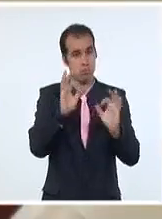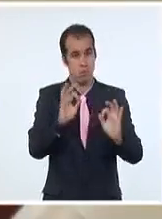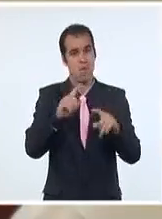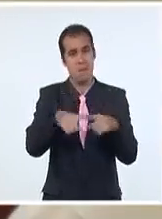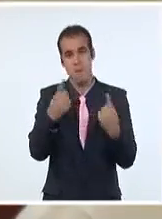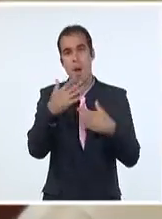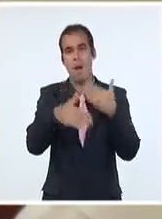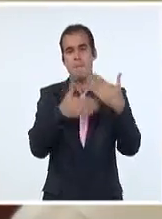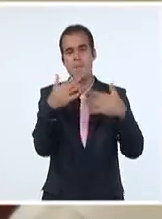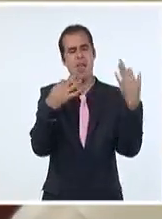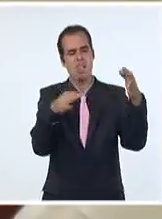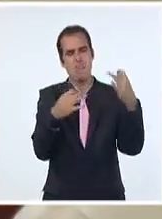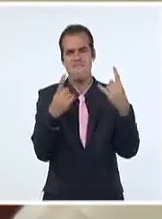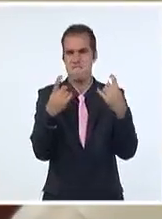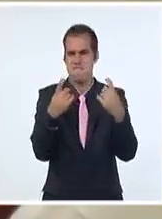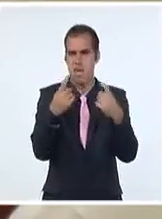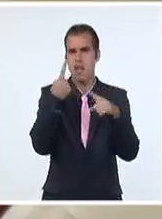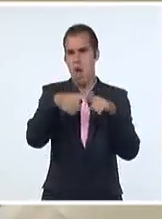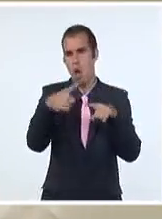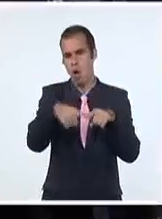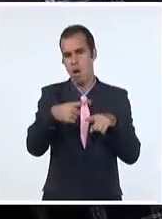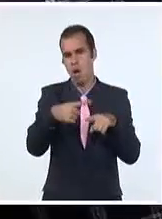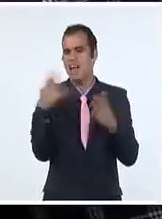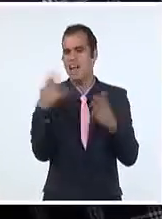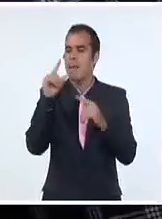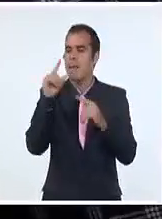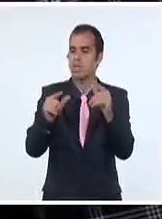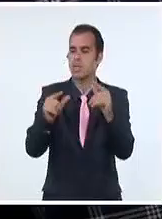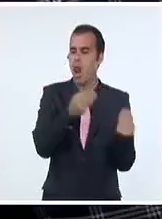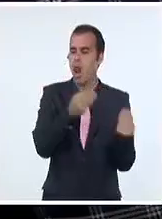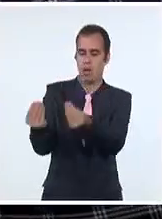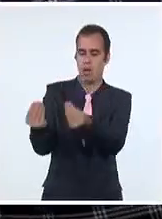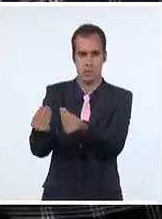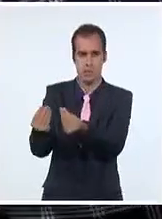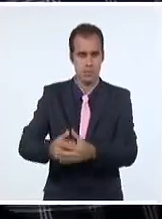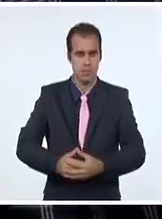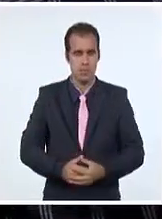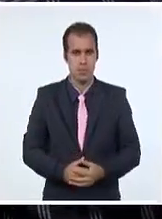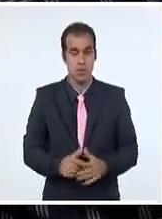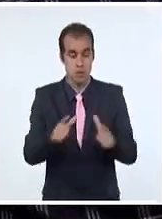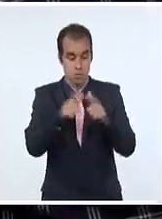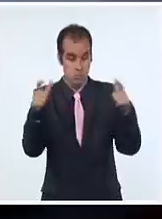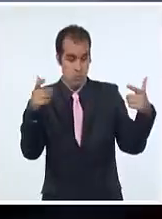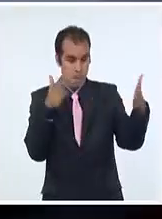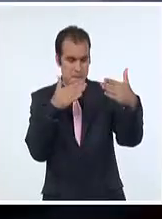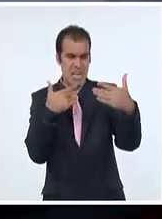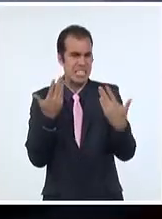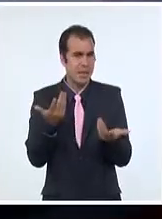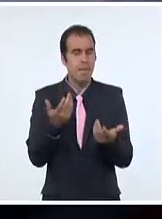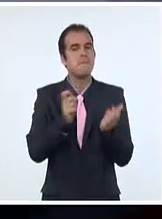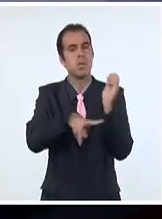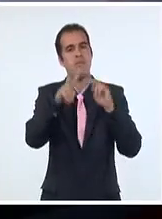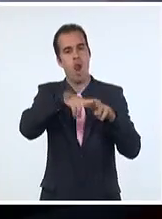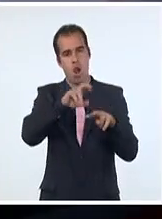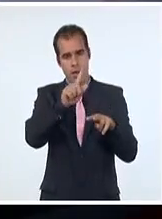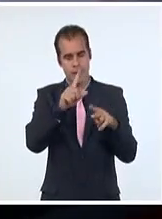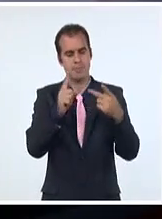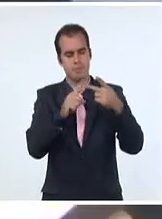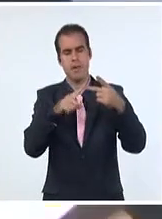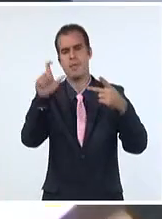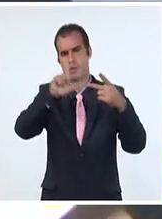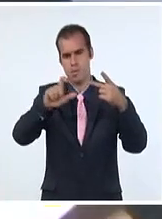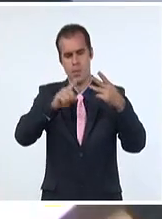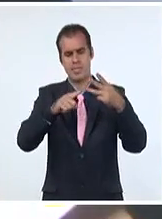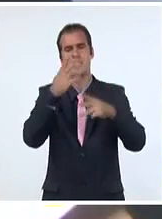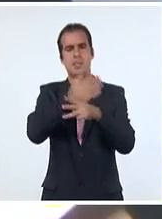problemas de documentación y declaratoria de recepción. El mayor número de paquetes se concentra en Holguín, Camagüey, Santiago de